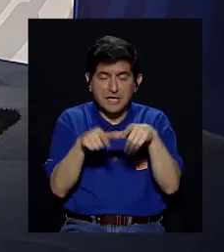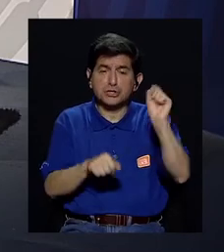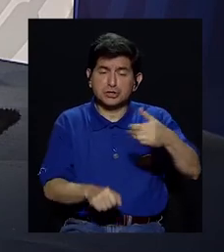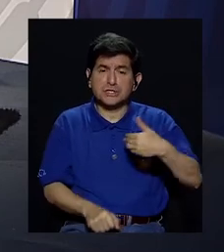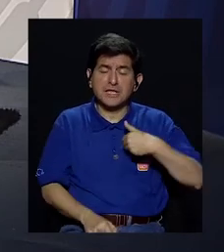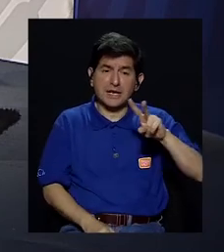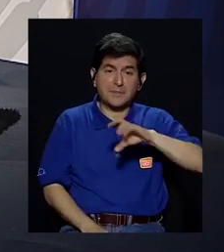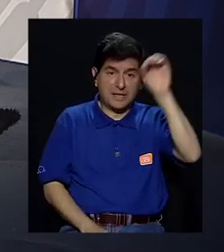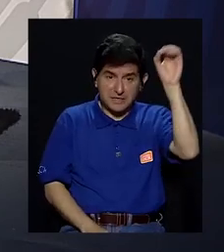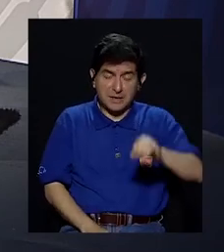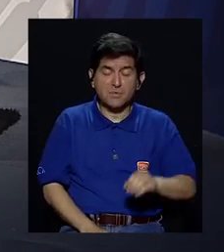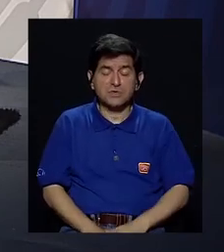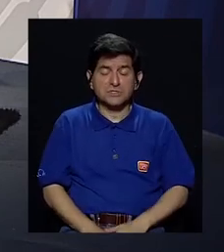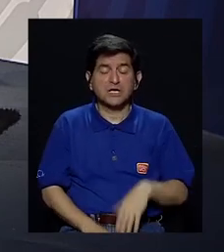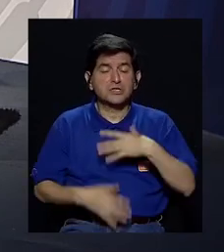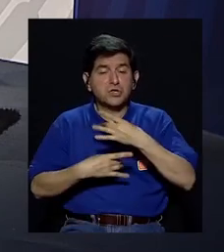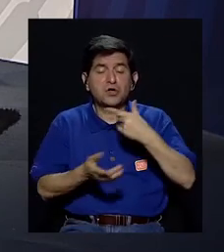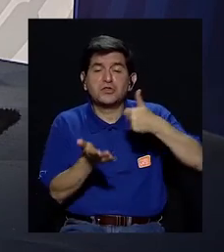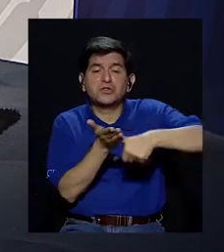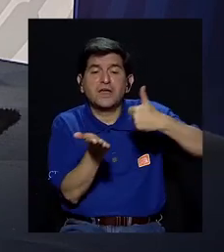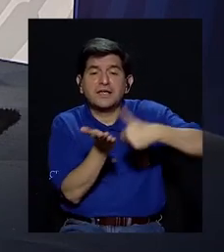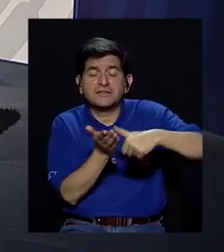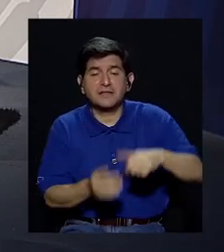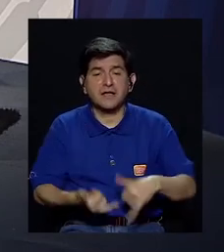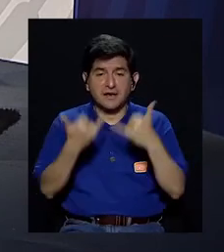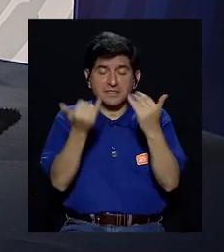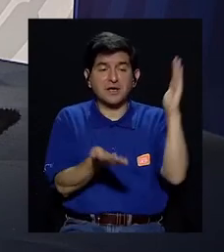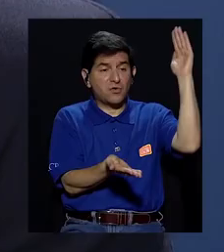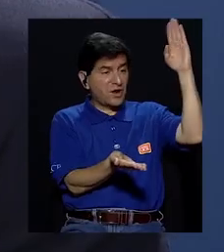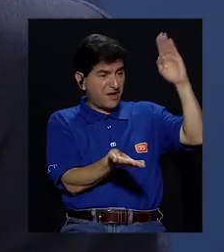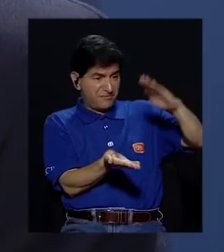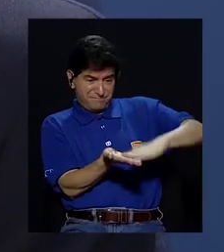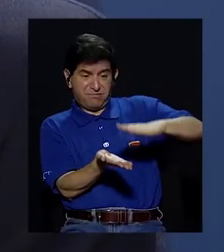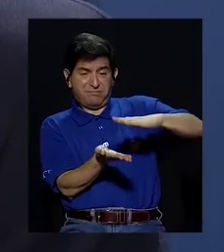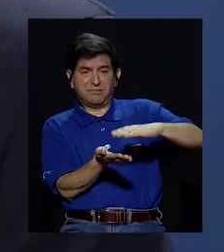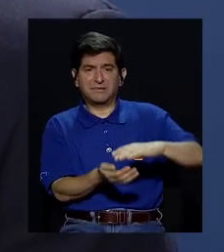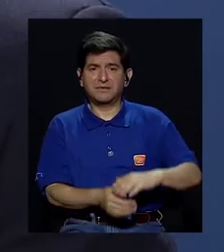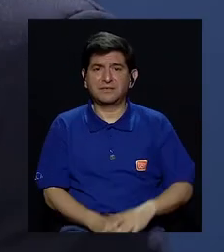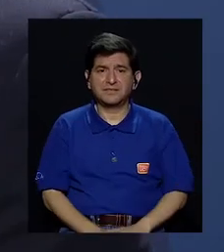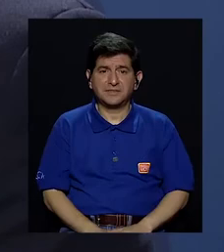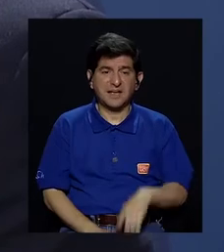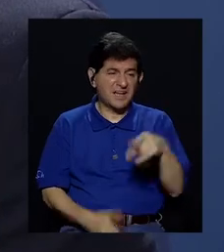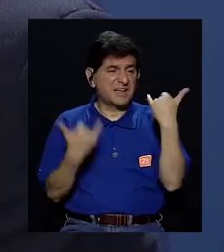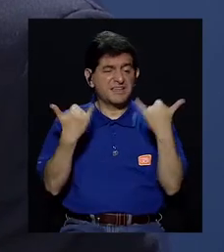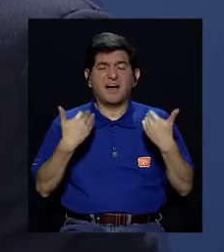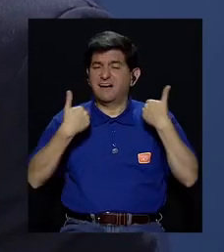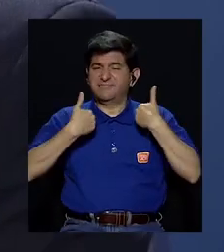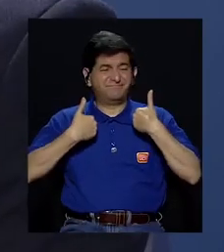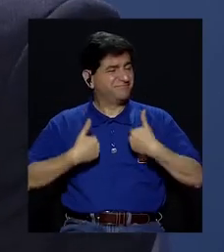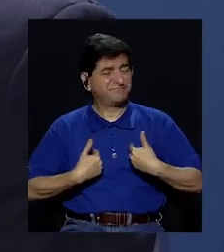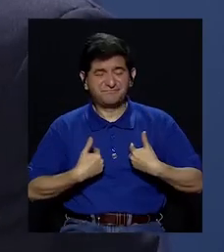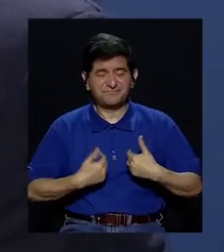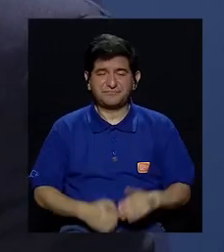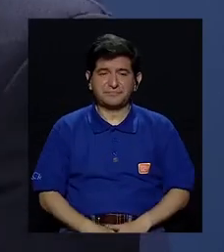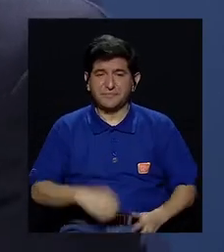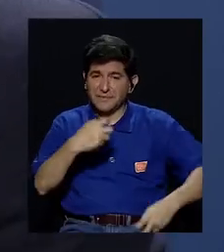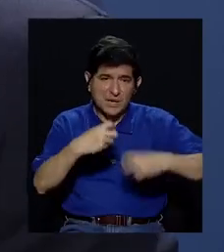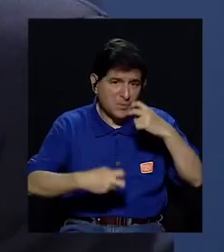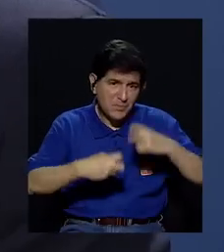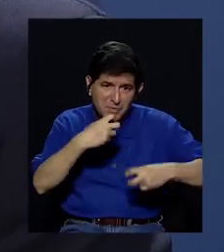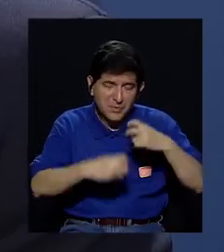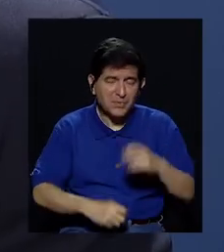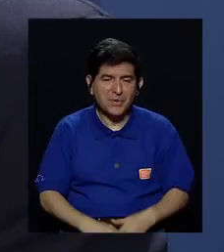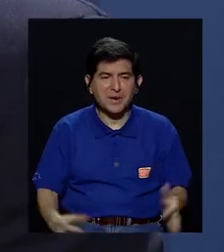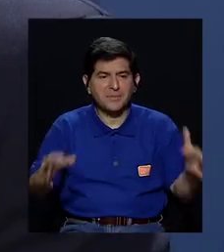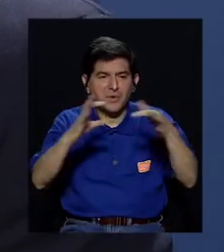lugares exacta tenía un 20 por ciento de intención de voto y ahora se derrumbó figura gastada posiblemente el problema